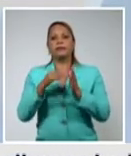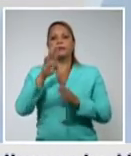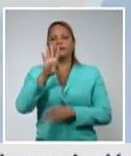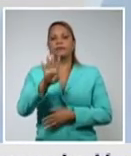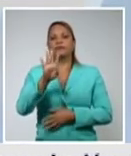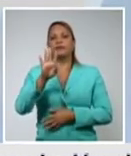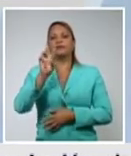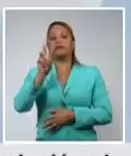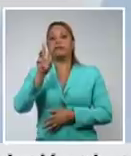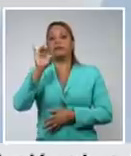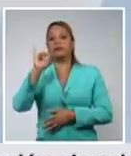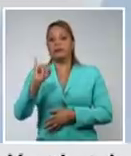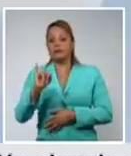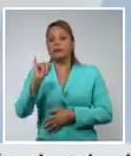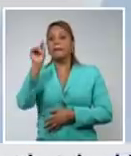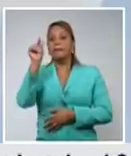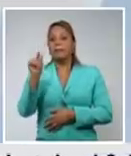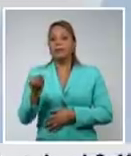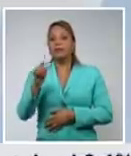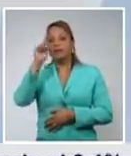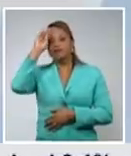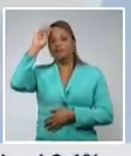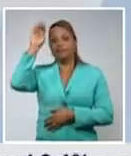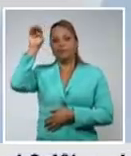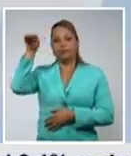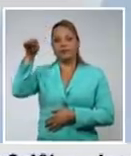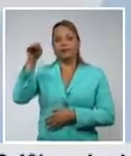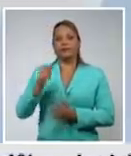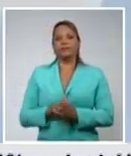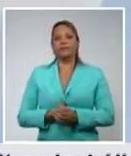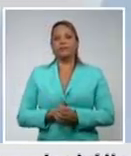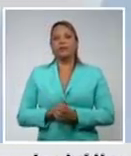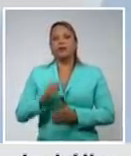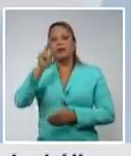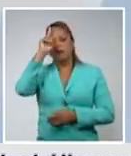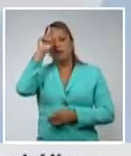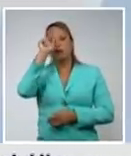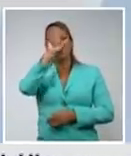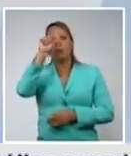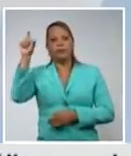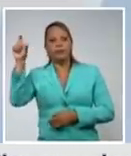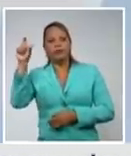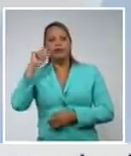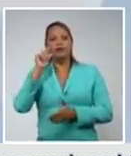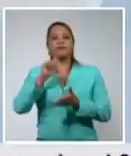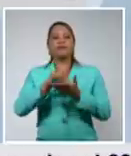23.436 pacientes ingresados en hospitales, centros de atención,